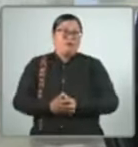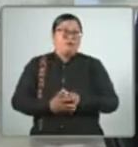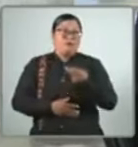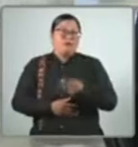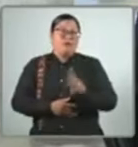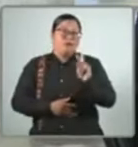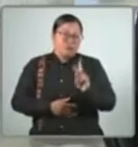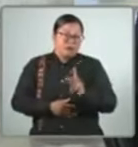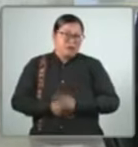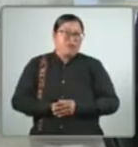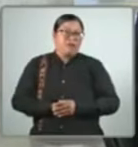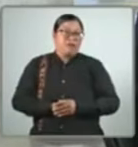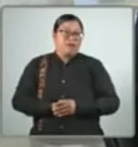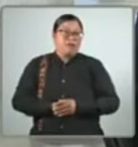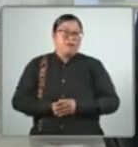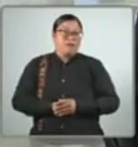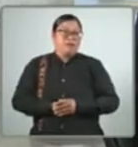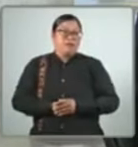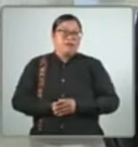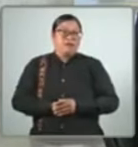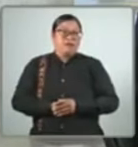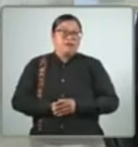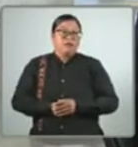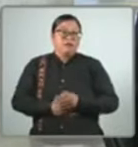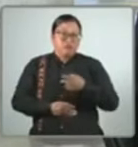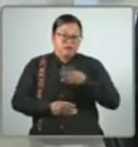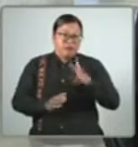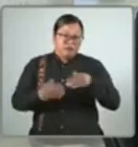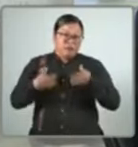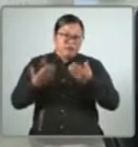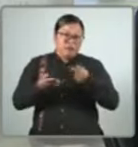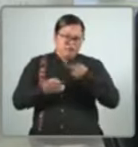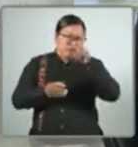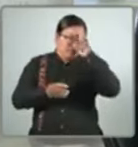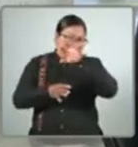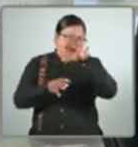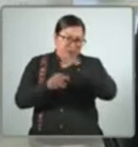Pero, y aquí viene el pero, si se los digo por conocimiento de causa,